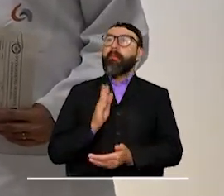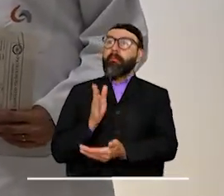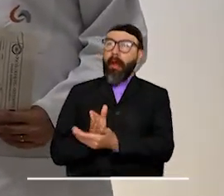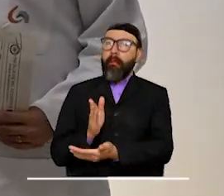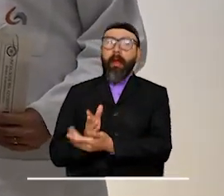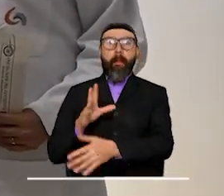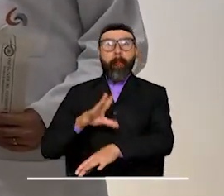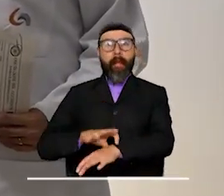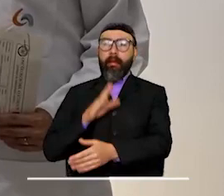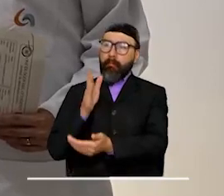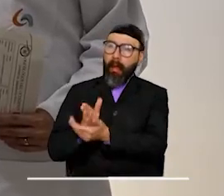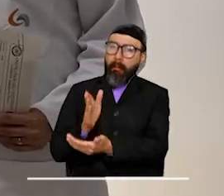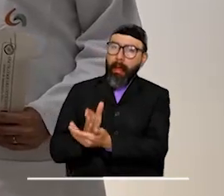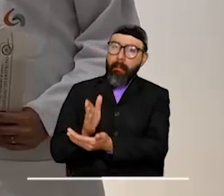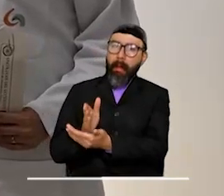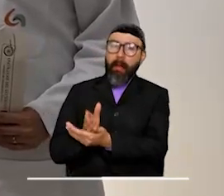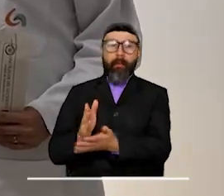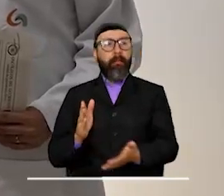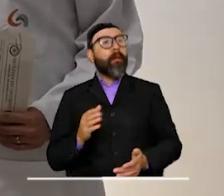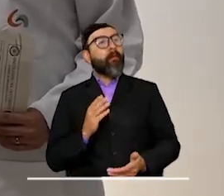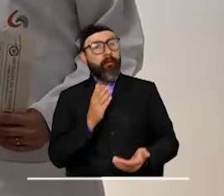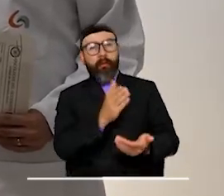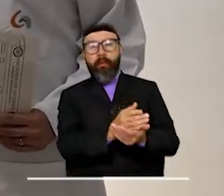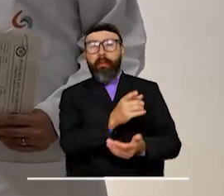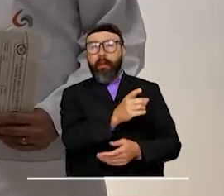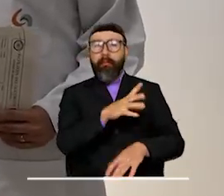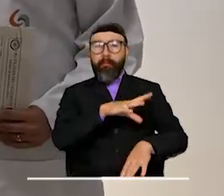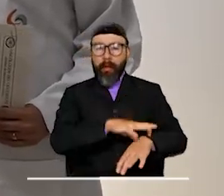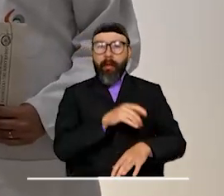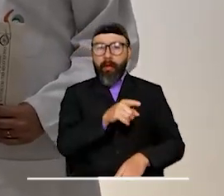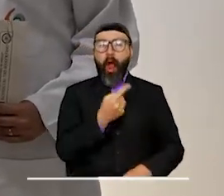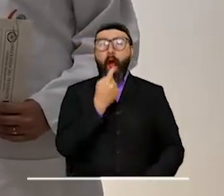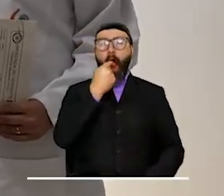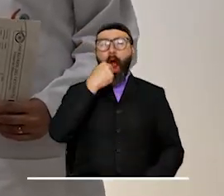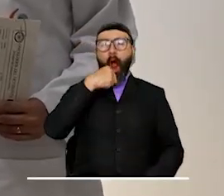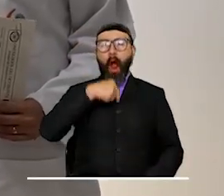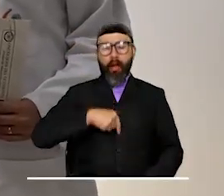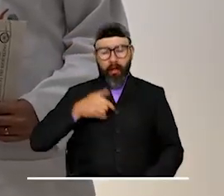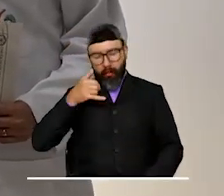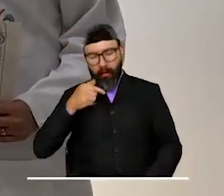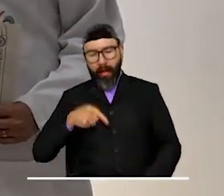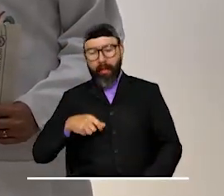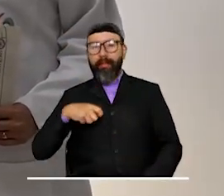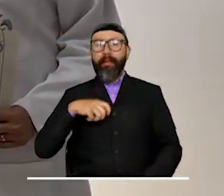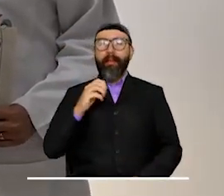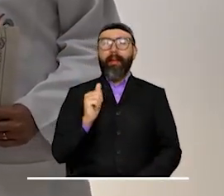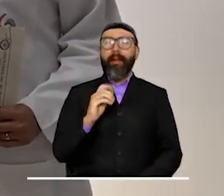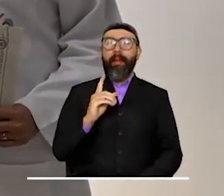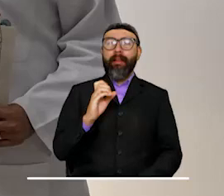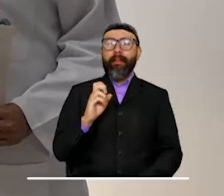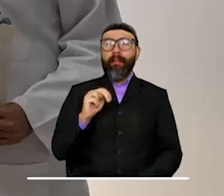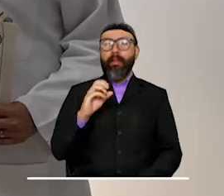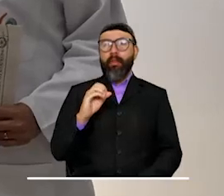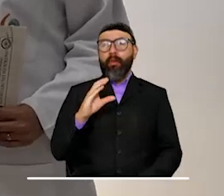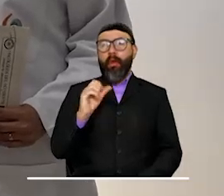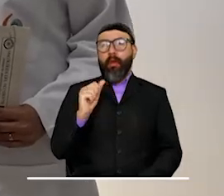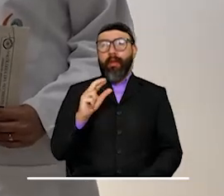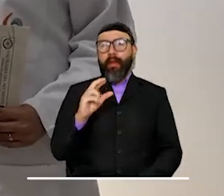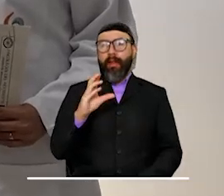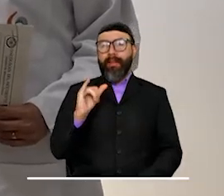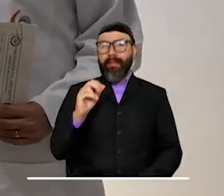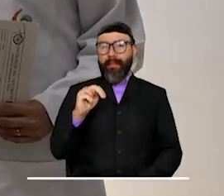que lo viera un gastroenterólogo y le solicitó una endoscopia, donde encontró un adenocarcinoma, quiere decir un cáncer